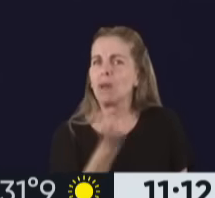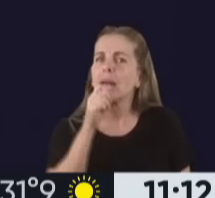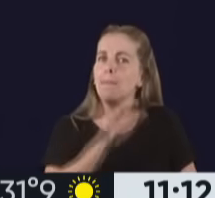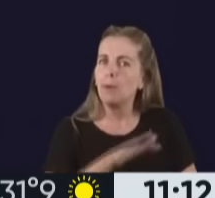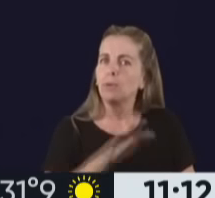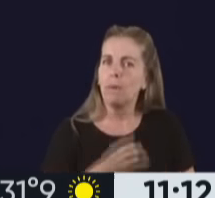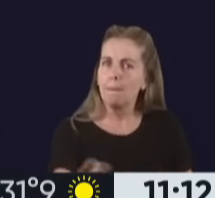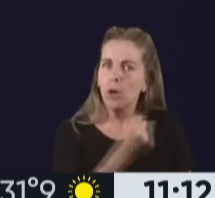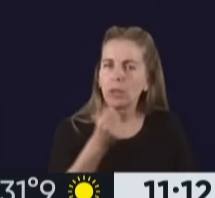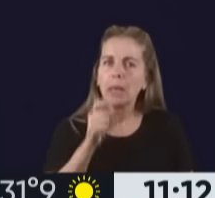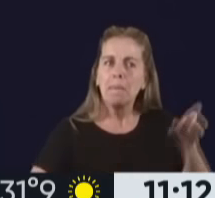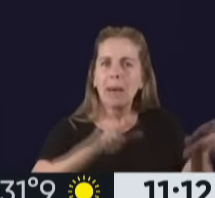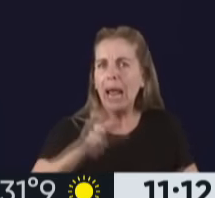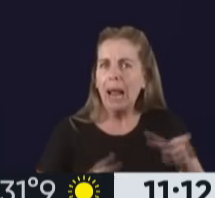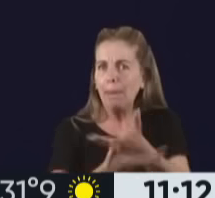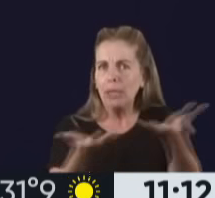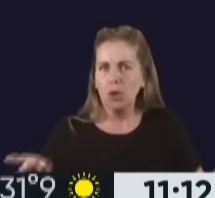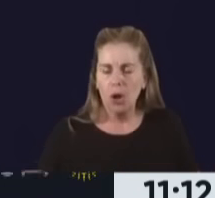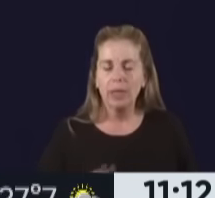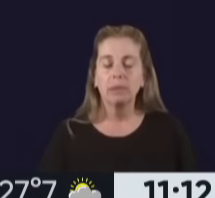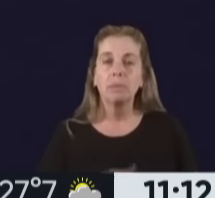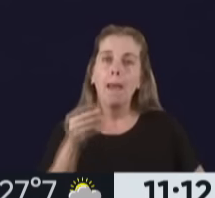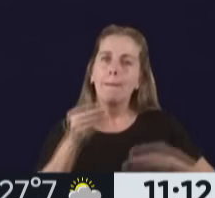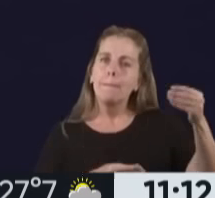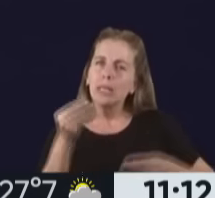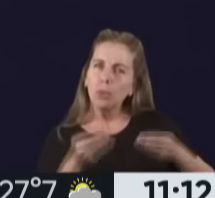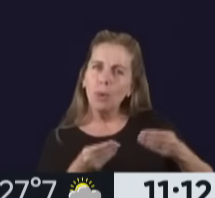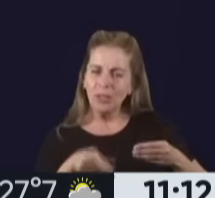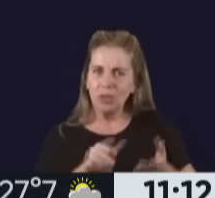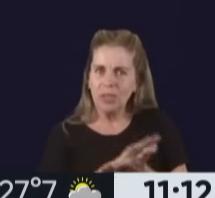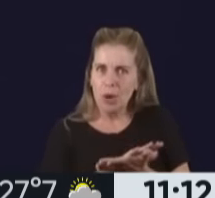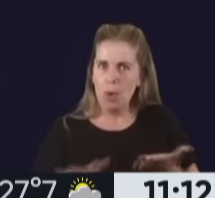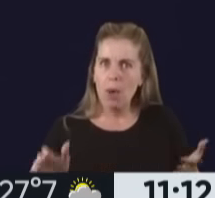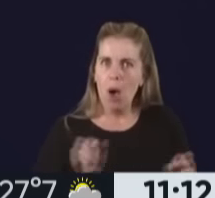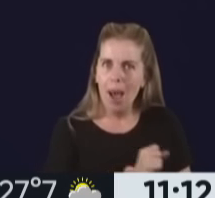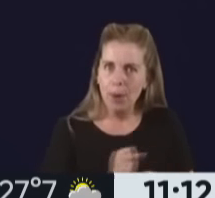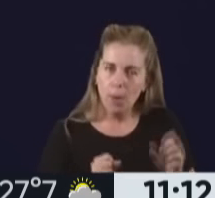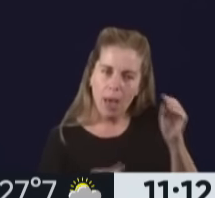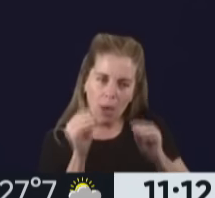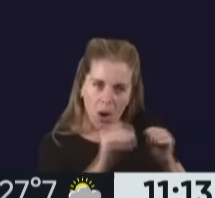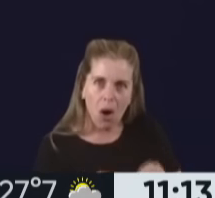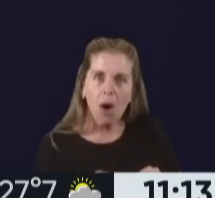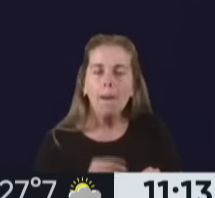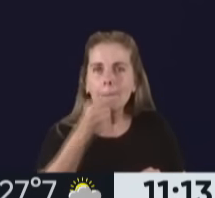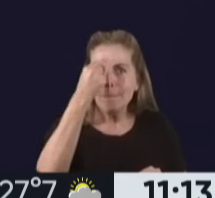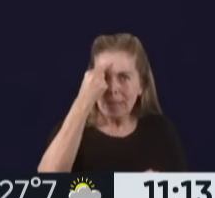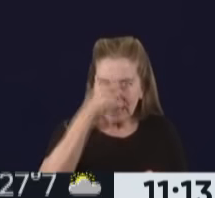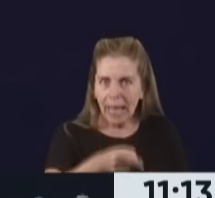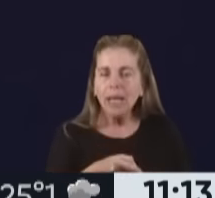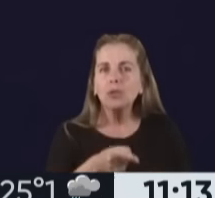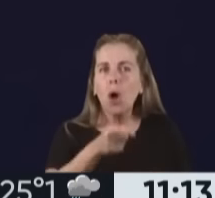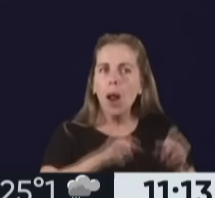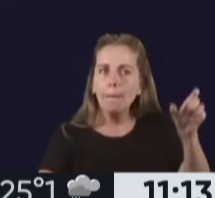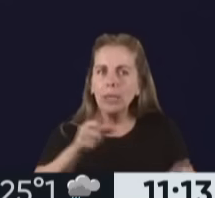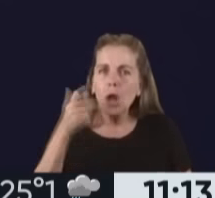sociedad. Es un presupuesto confeccionado en base a la credibilidad, no en base